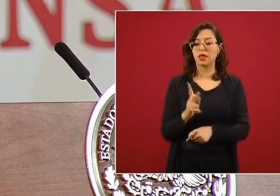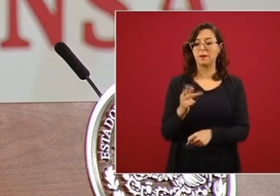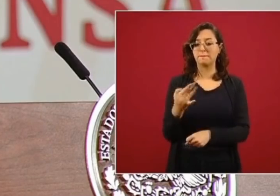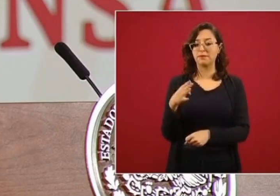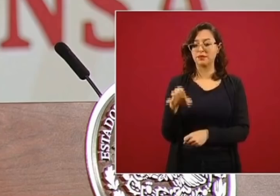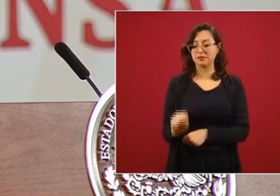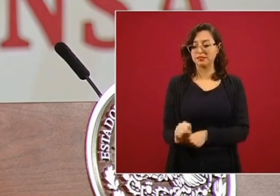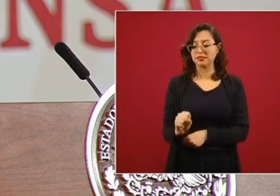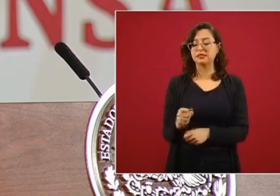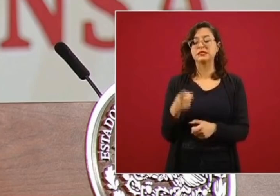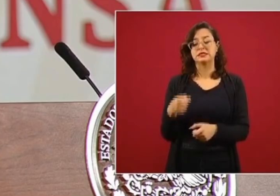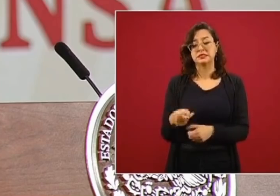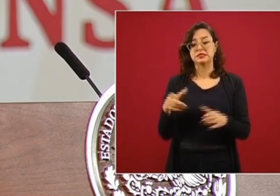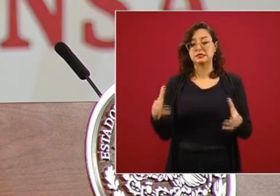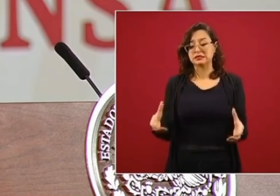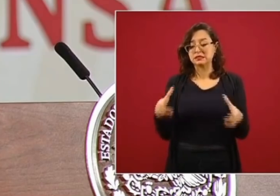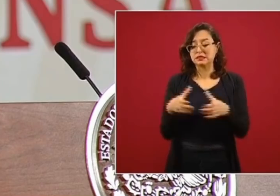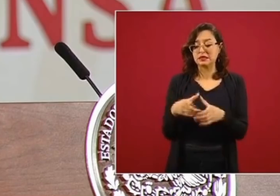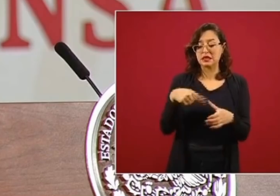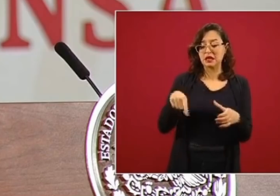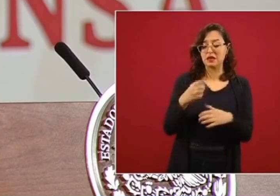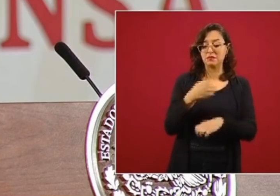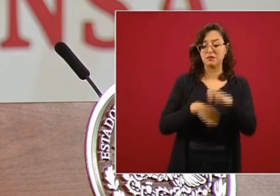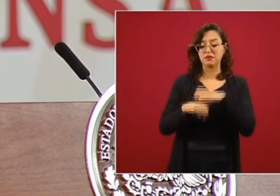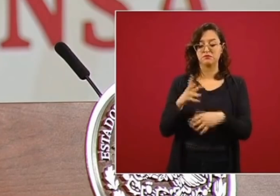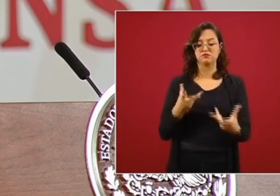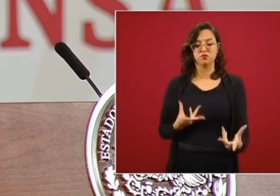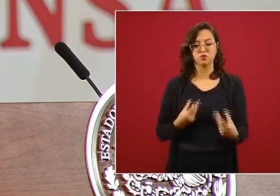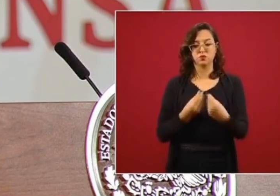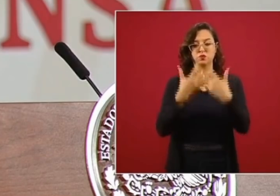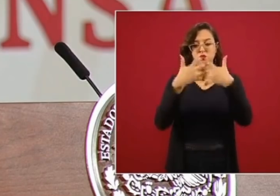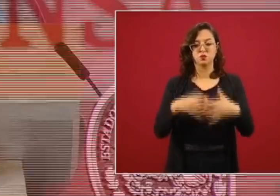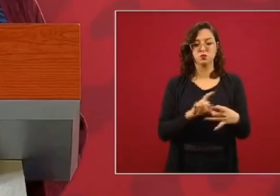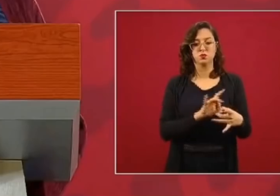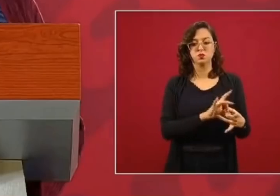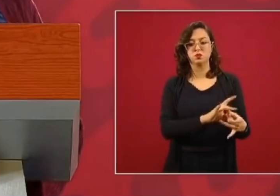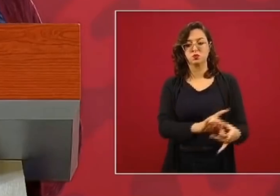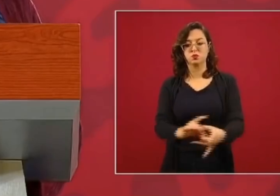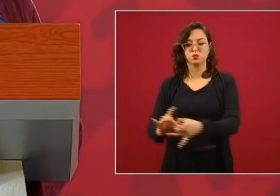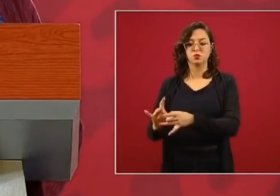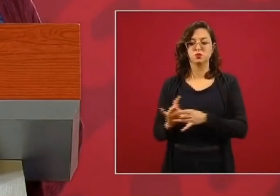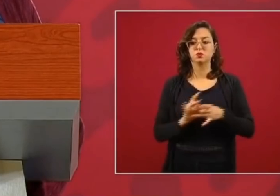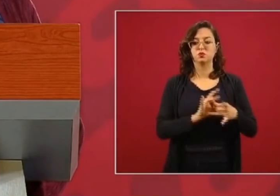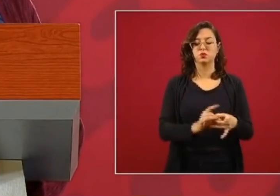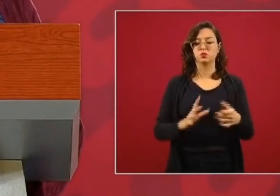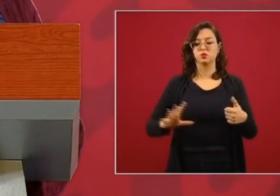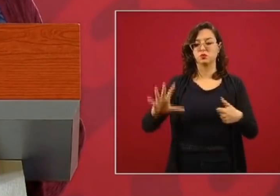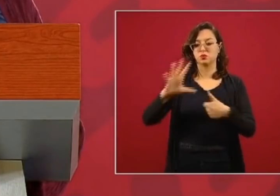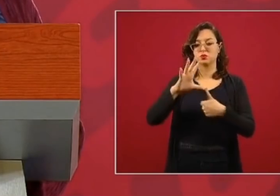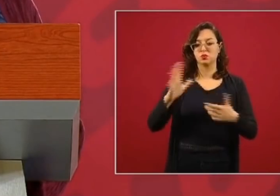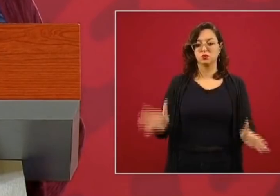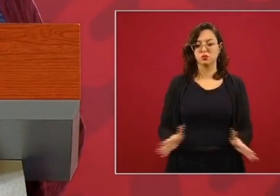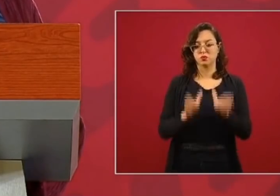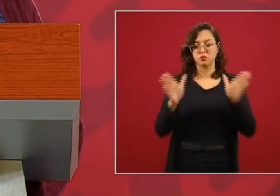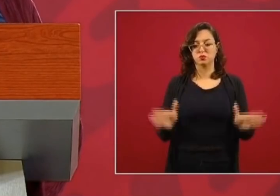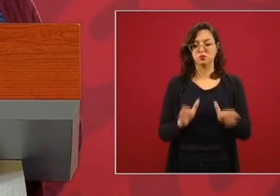las micro, pequeñas y medianas, se integren a la cadena de proveeduría de América del Norte, de